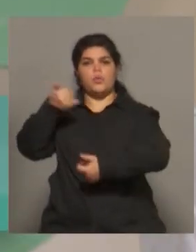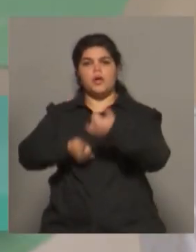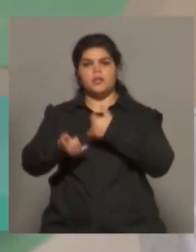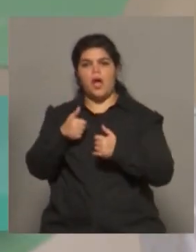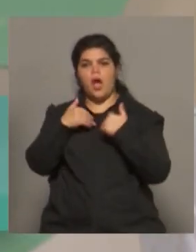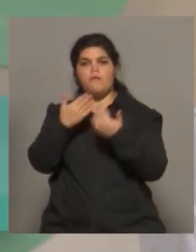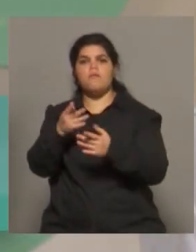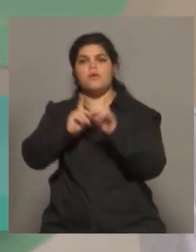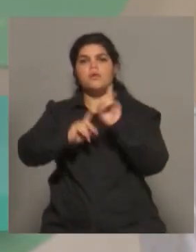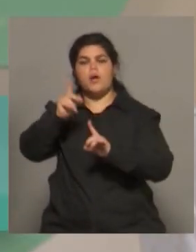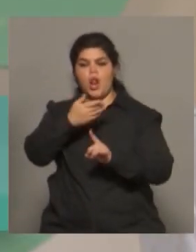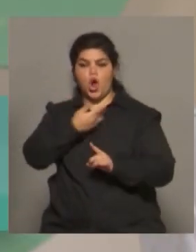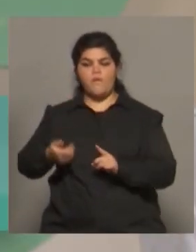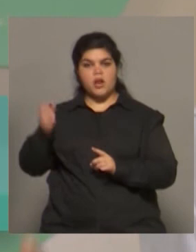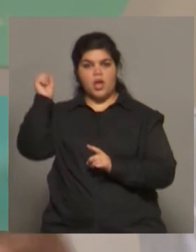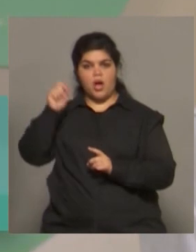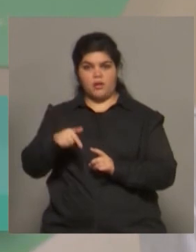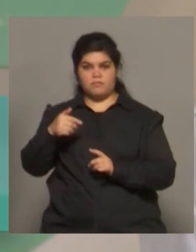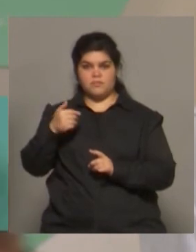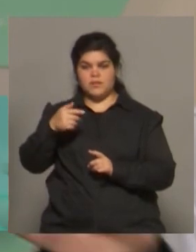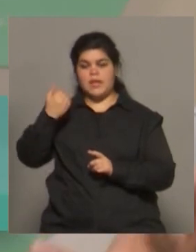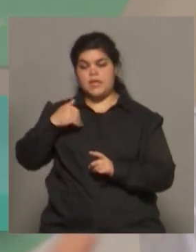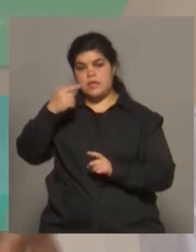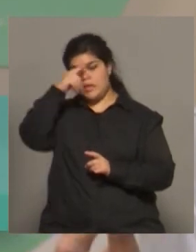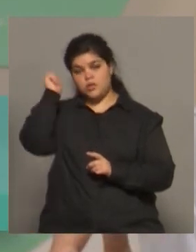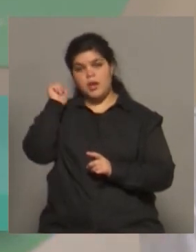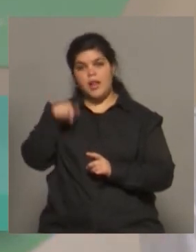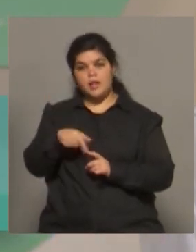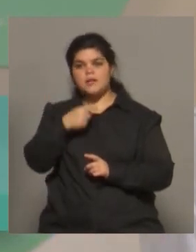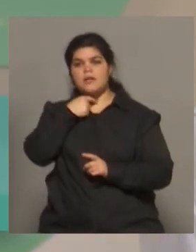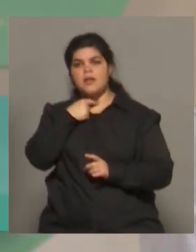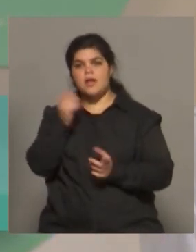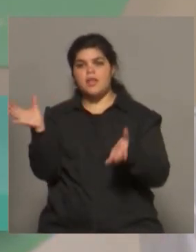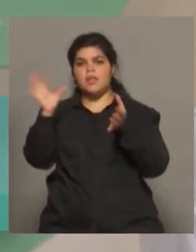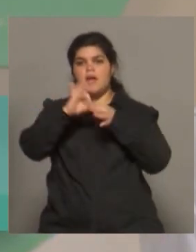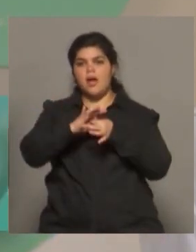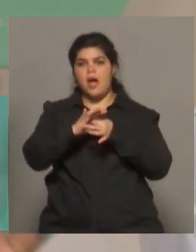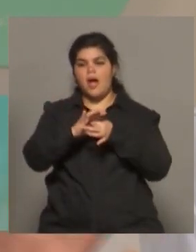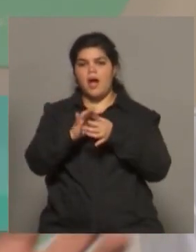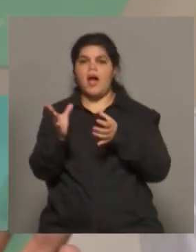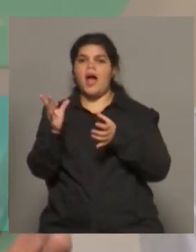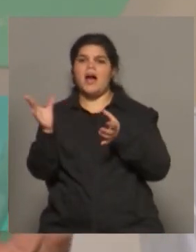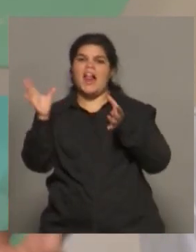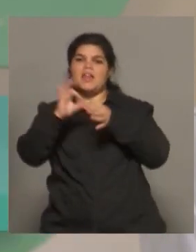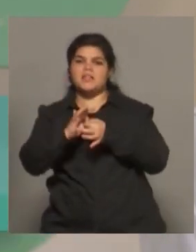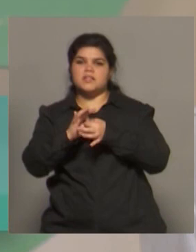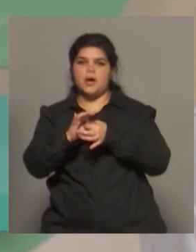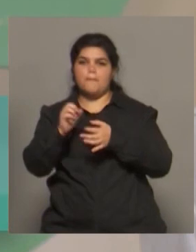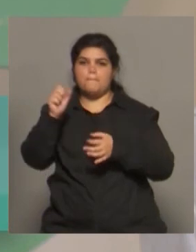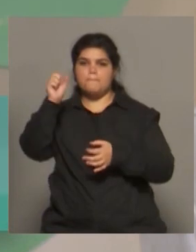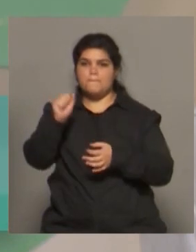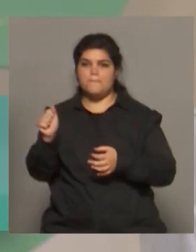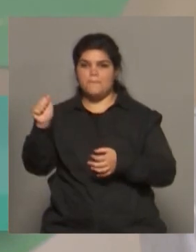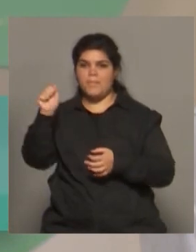el gobierno nacional de, hasta hace poco tiempo, tratar de integrar la Alianza del Pacífico o girar hacia ese costado,